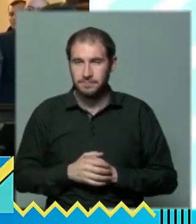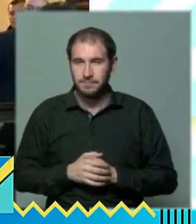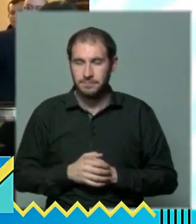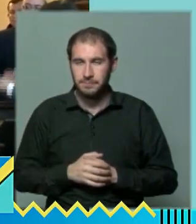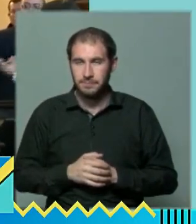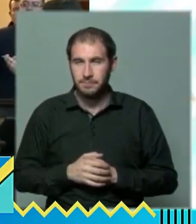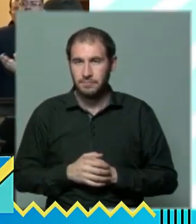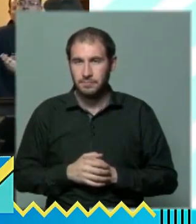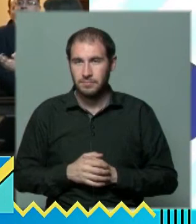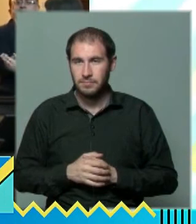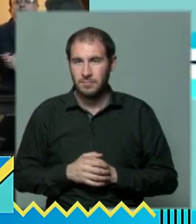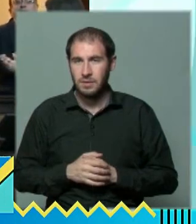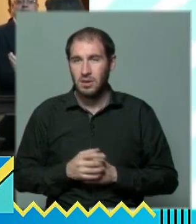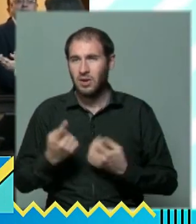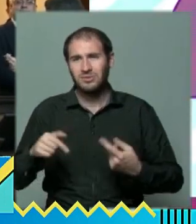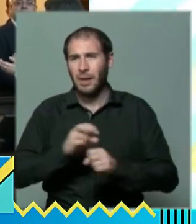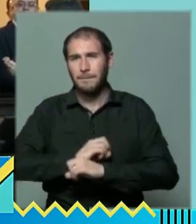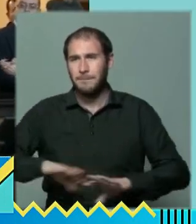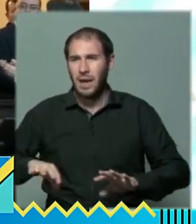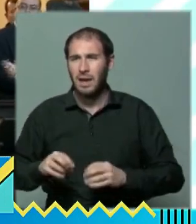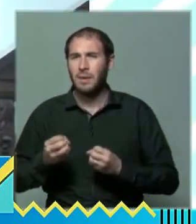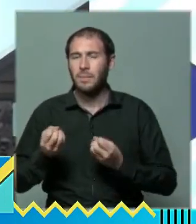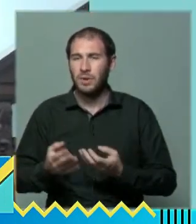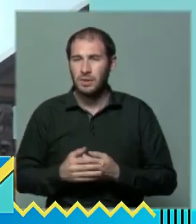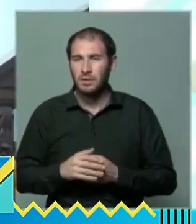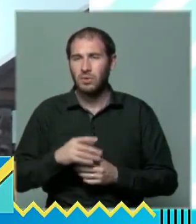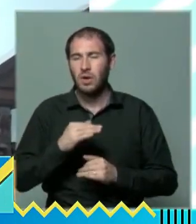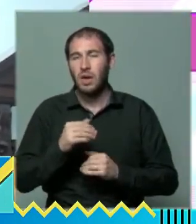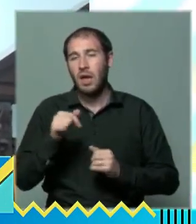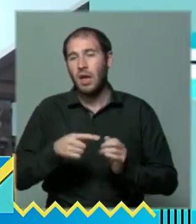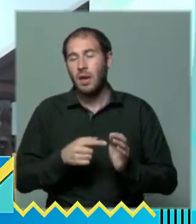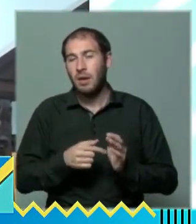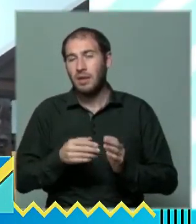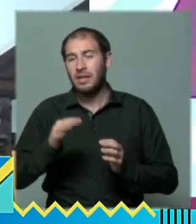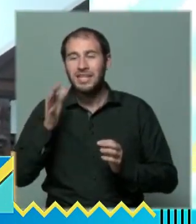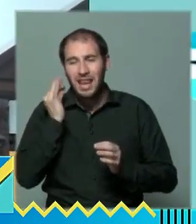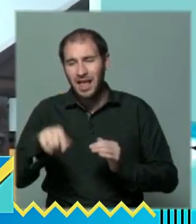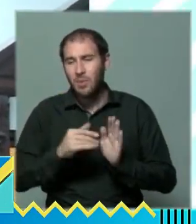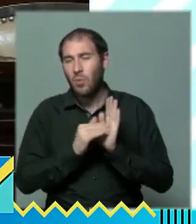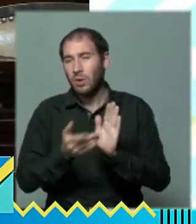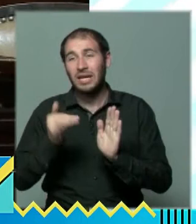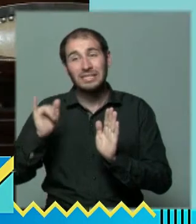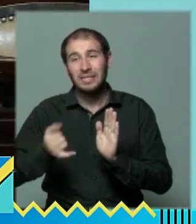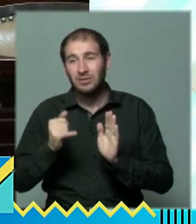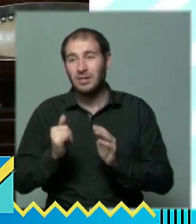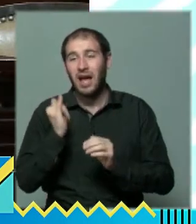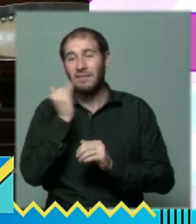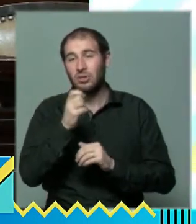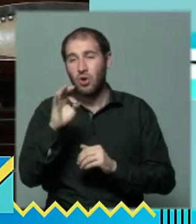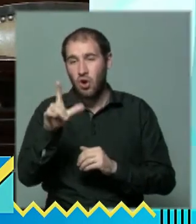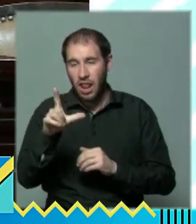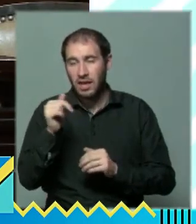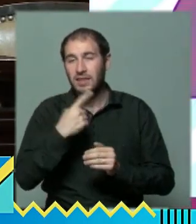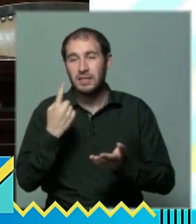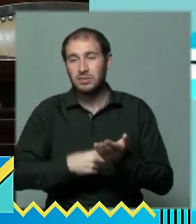bueno, se actuó mal ante una situación exponiéndola a la nena, porque ahí sí o sí tenés que comunicar al OAL para que dicte